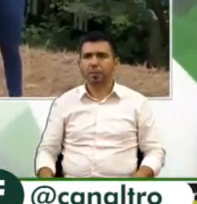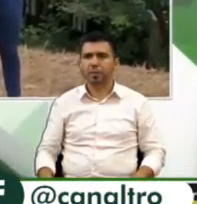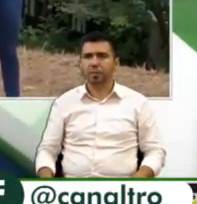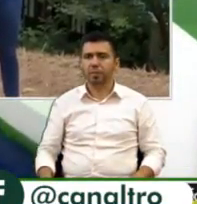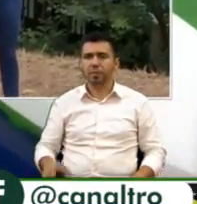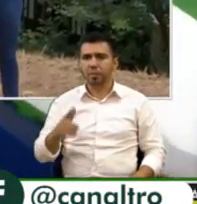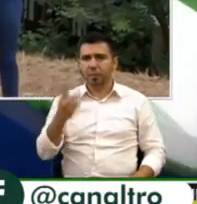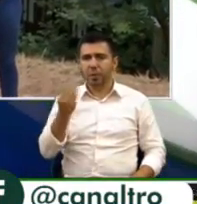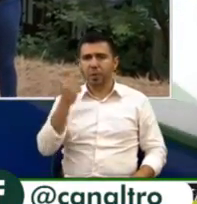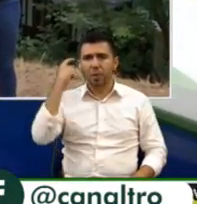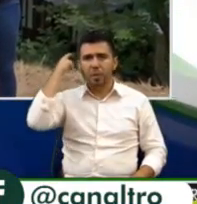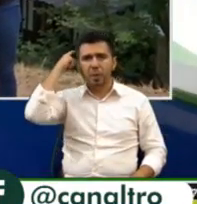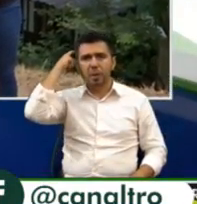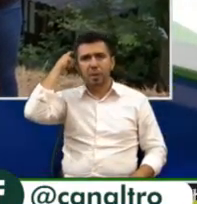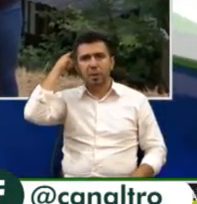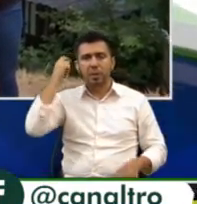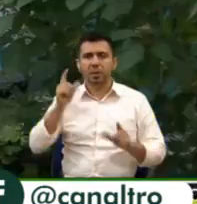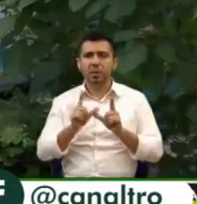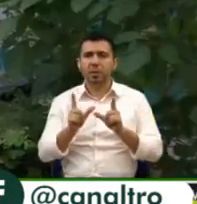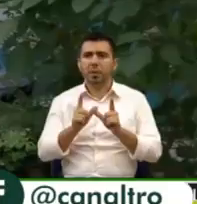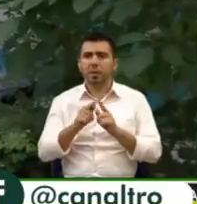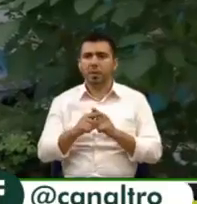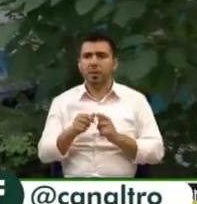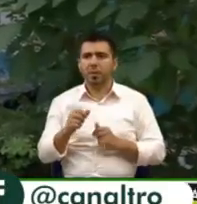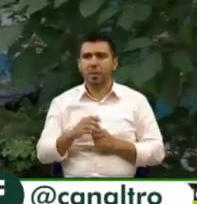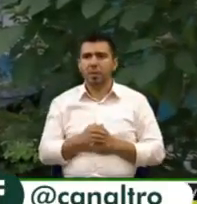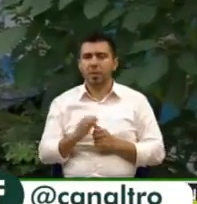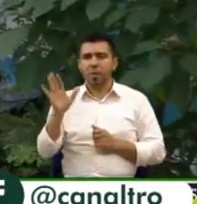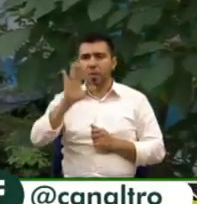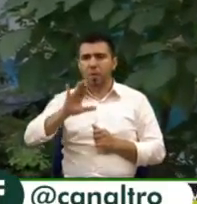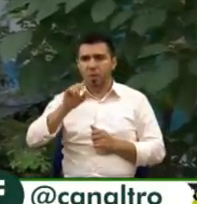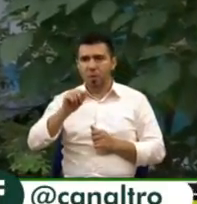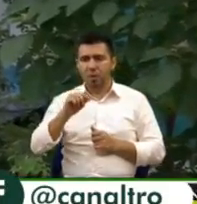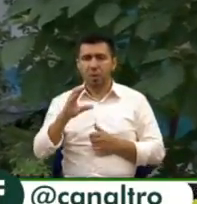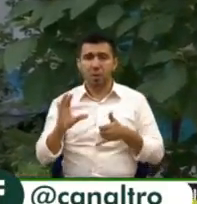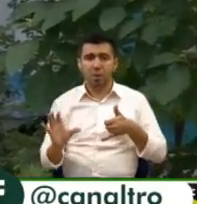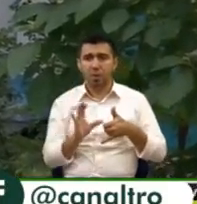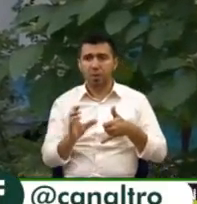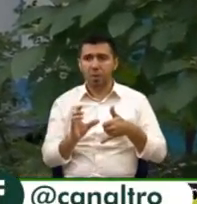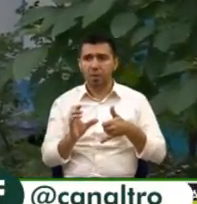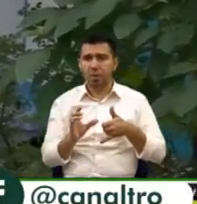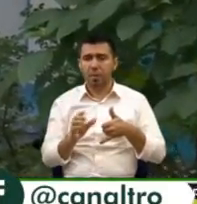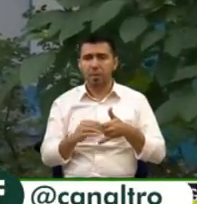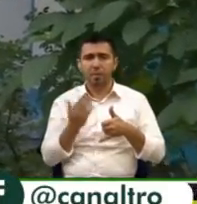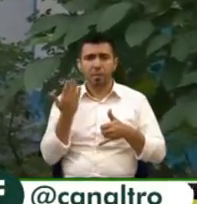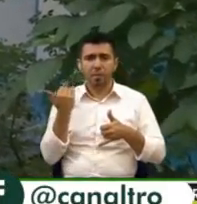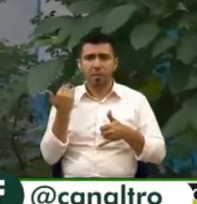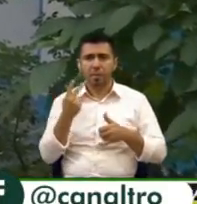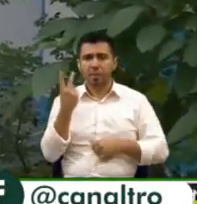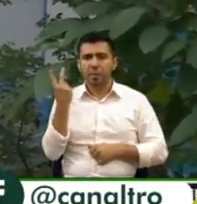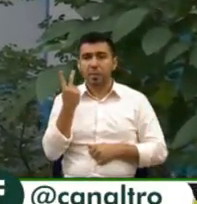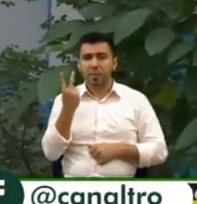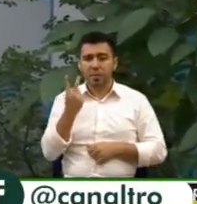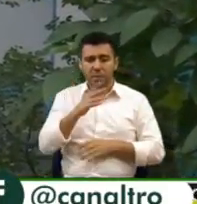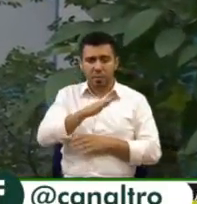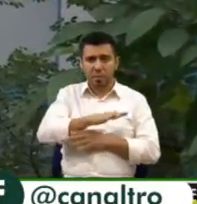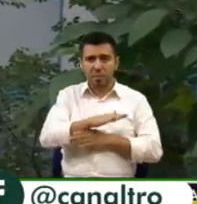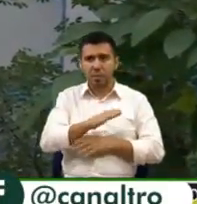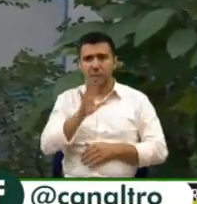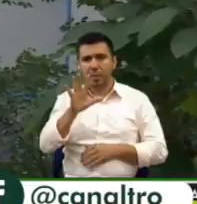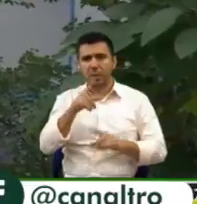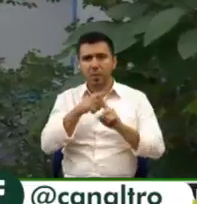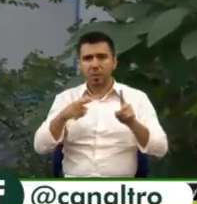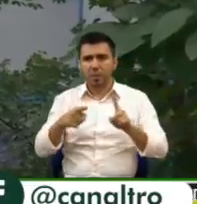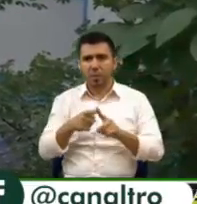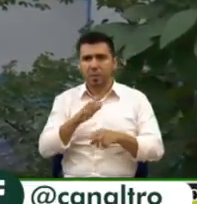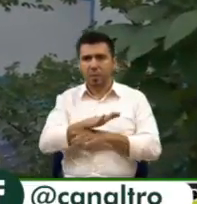compañera y televidentes del oriente colombiano Buenas tardes Miren el caso de feminicidio ocurrió el viernes hacia las 5:30 de la